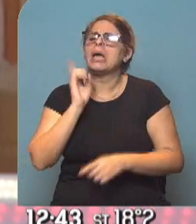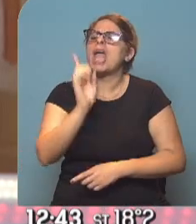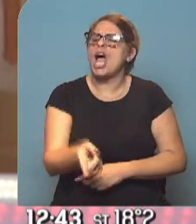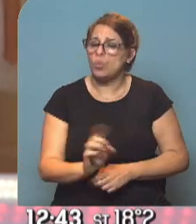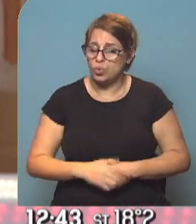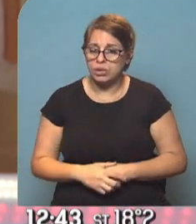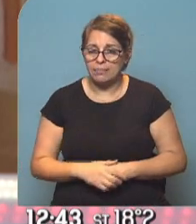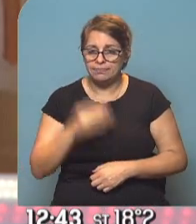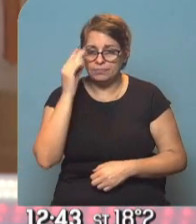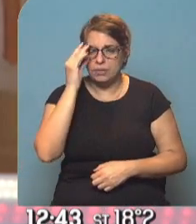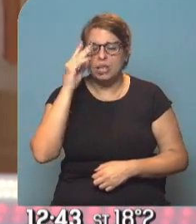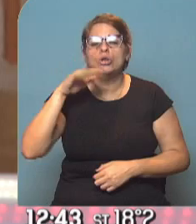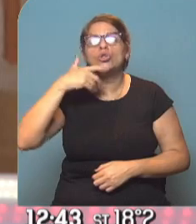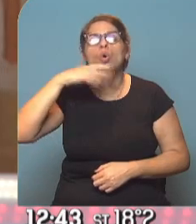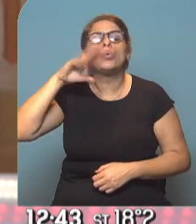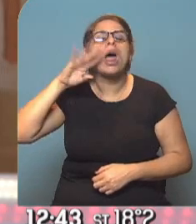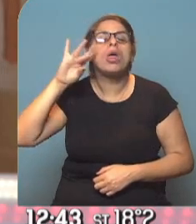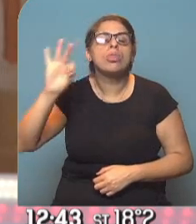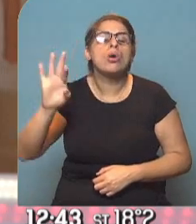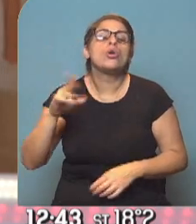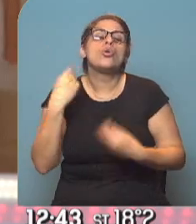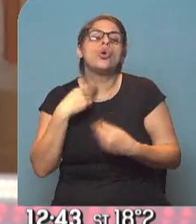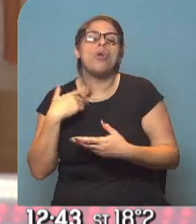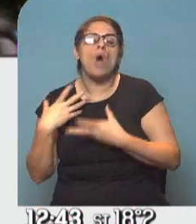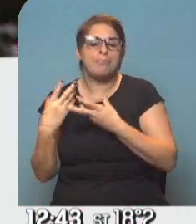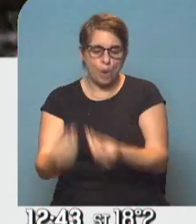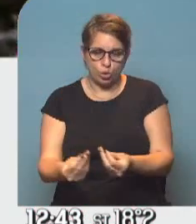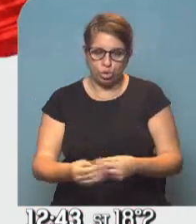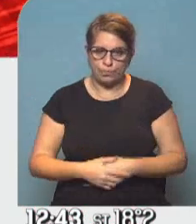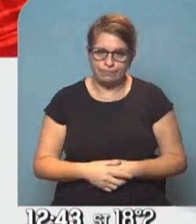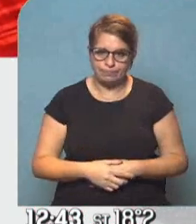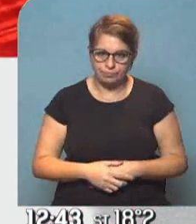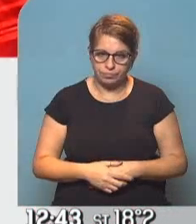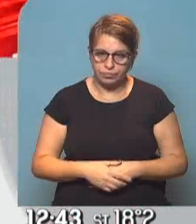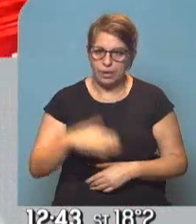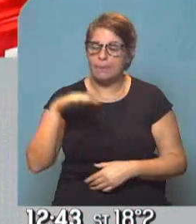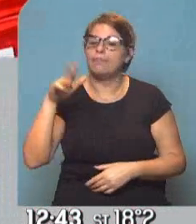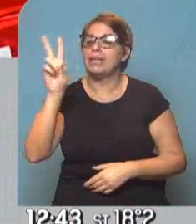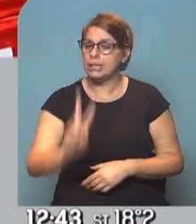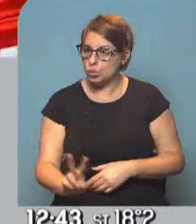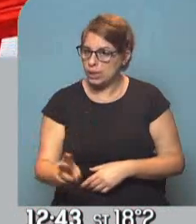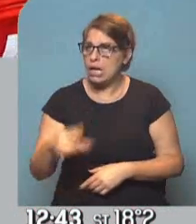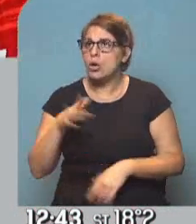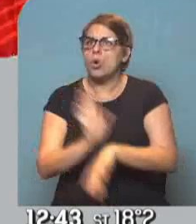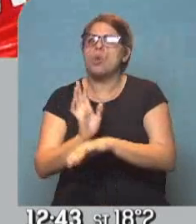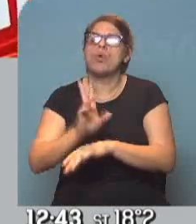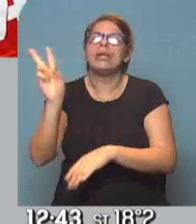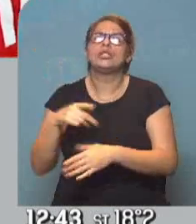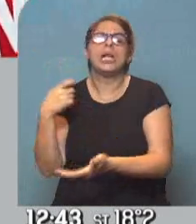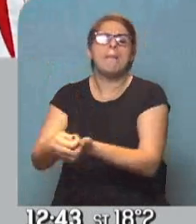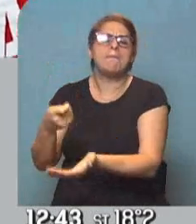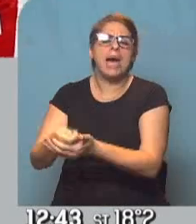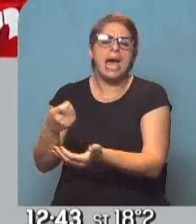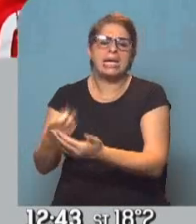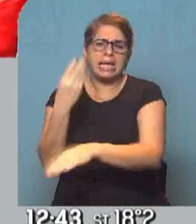a López Obrador de ser auspiciado por Venezuela, pagado prácticamente por Venezuela. Esas eran